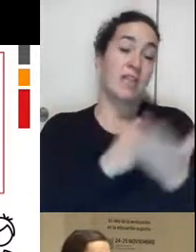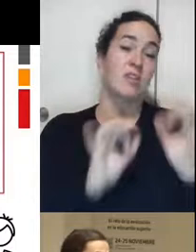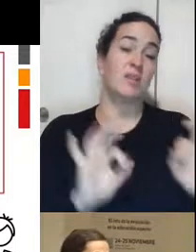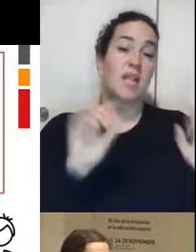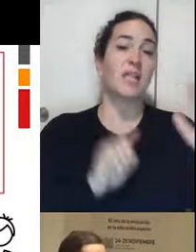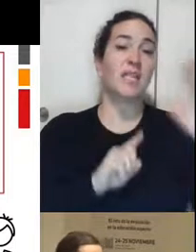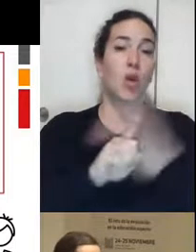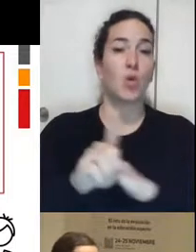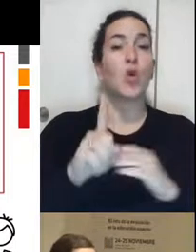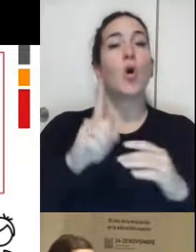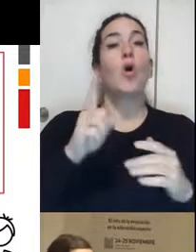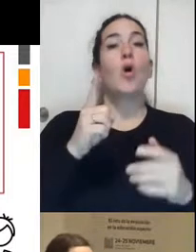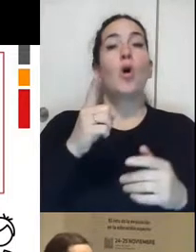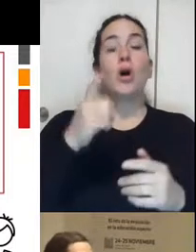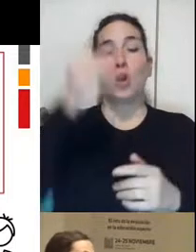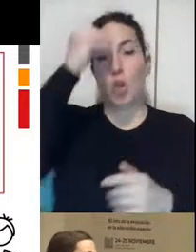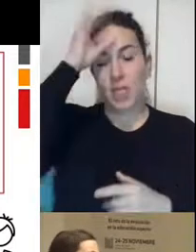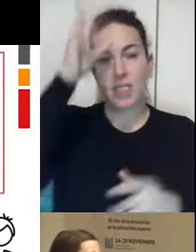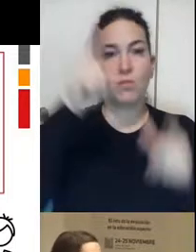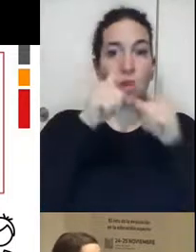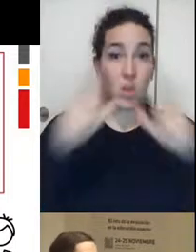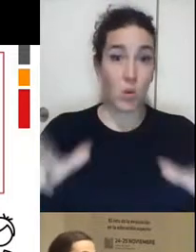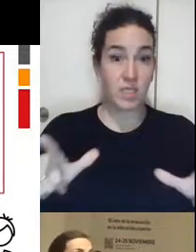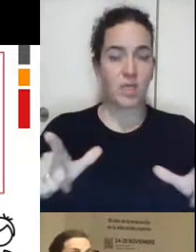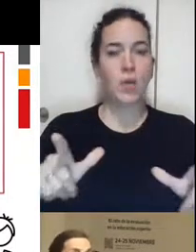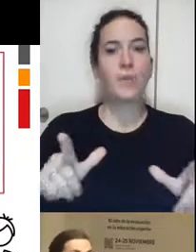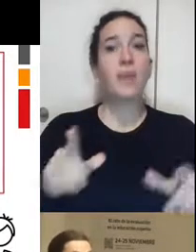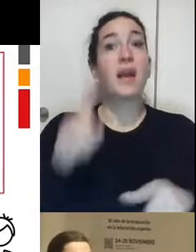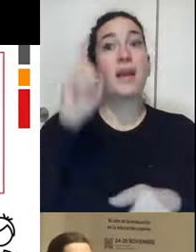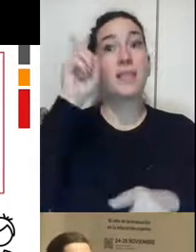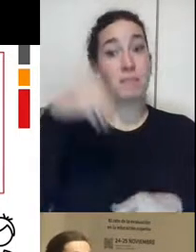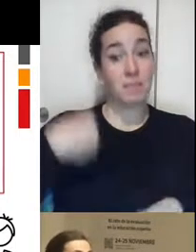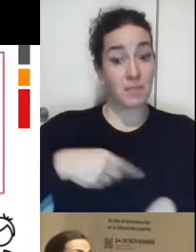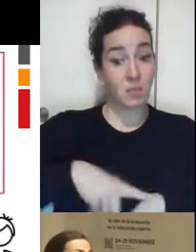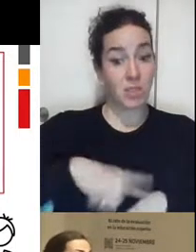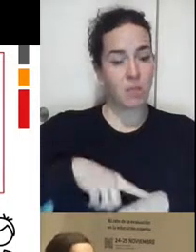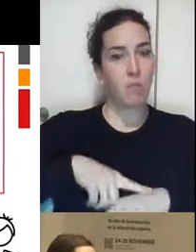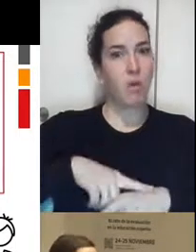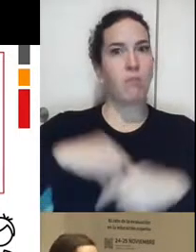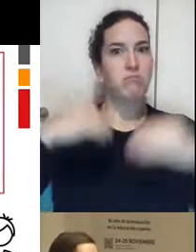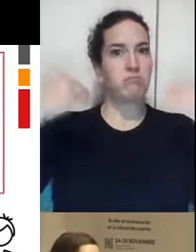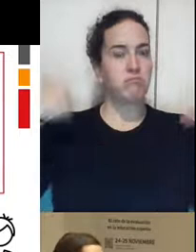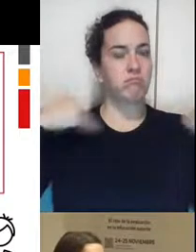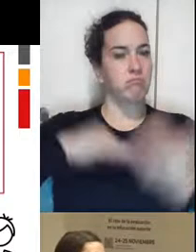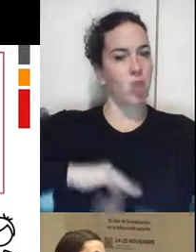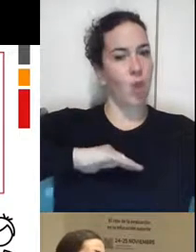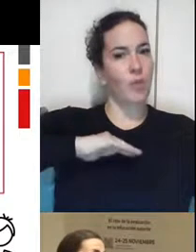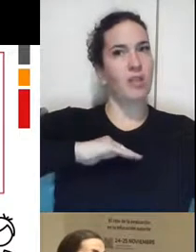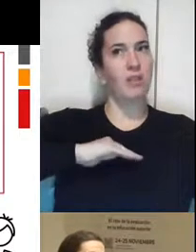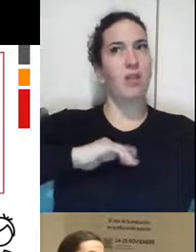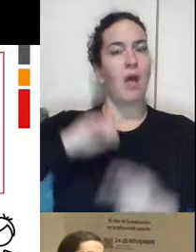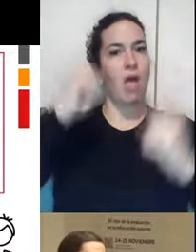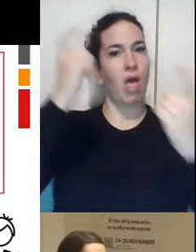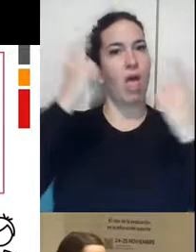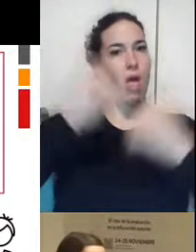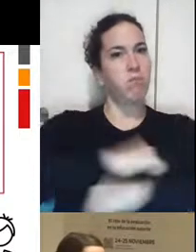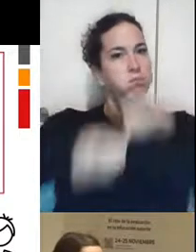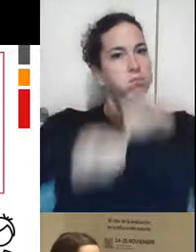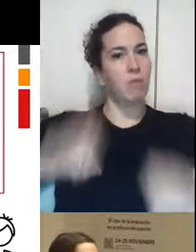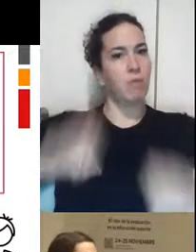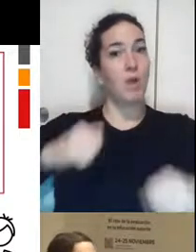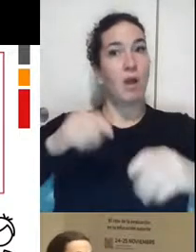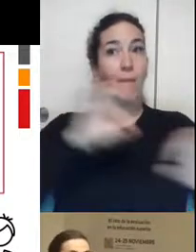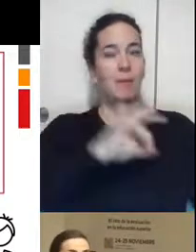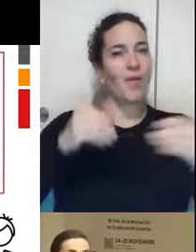lingüístico, sino que al mismo tiempo han podido trabajar una serie de competencias que los preparan para su futura labor